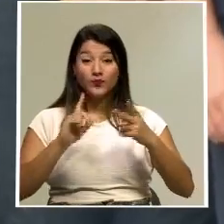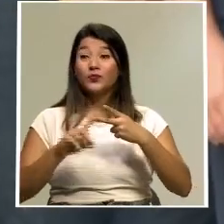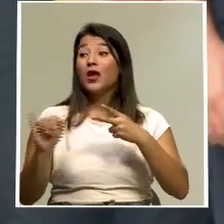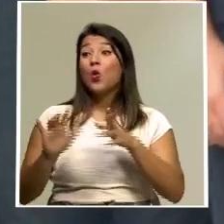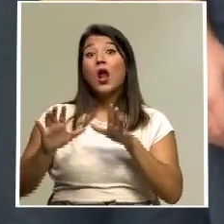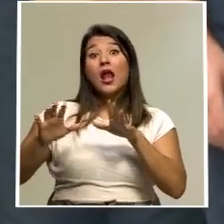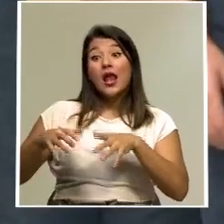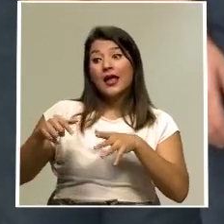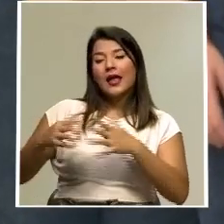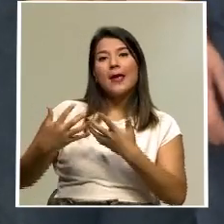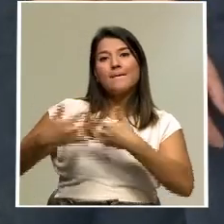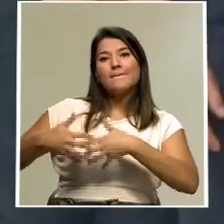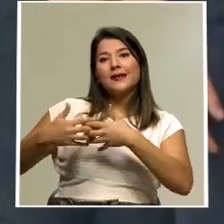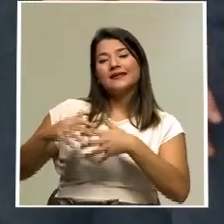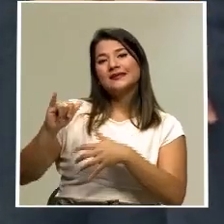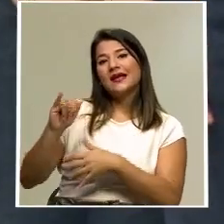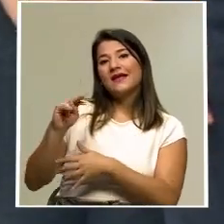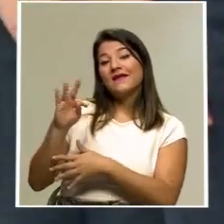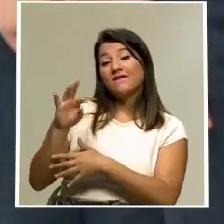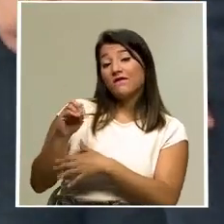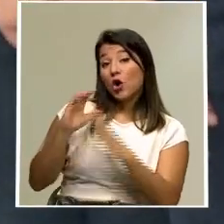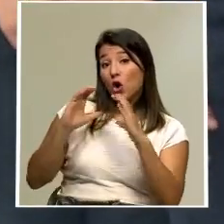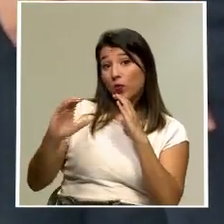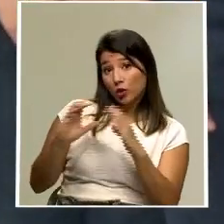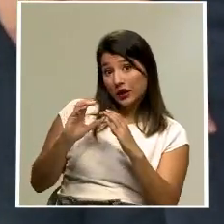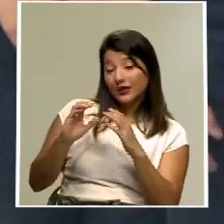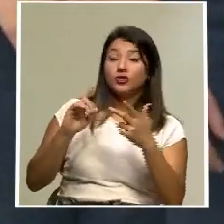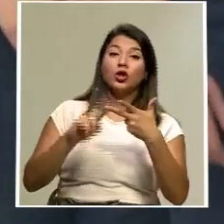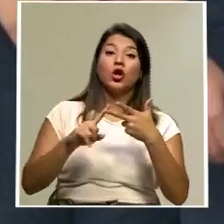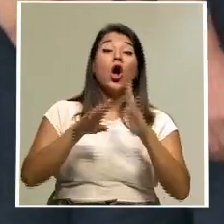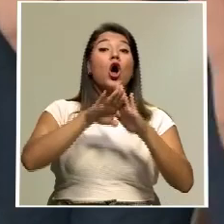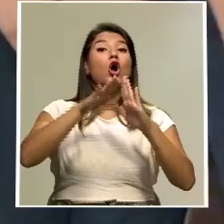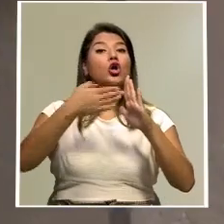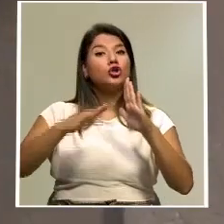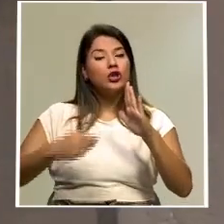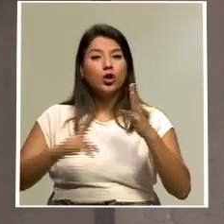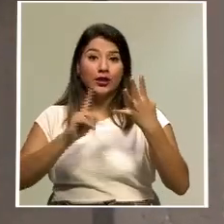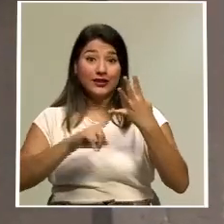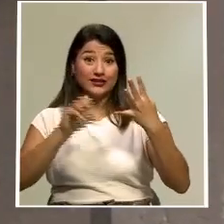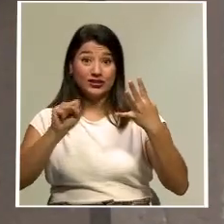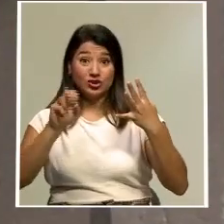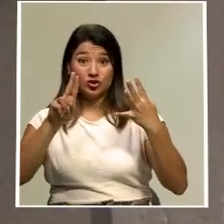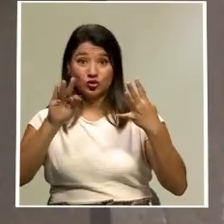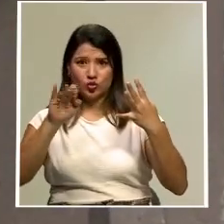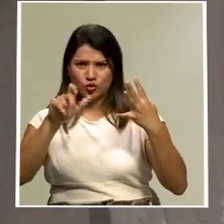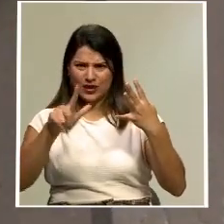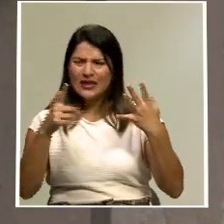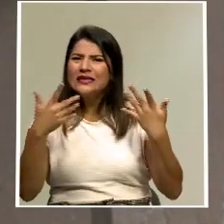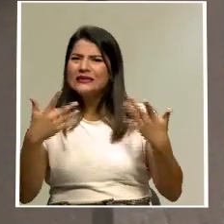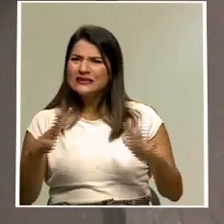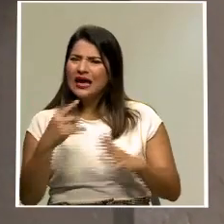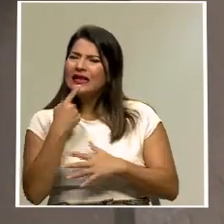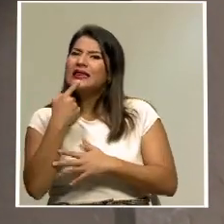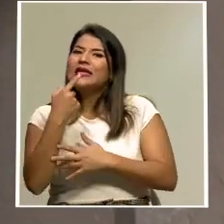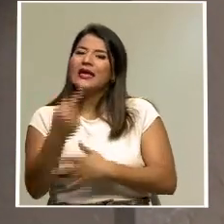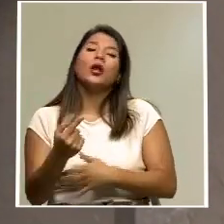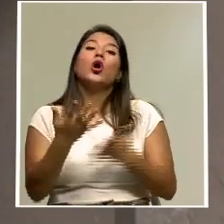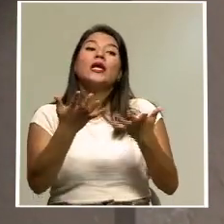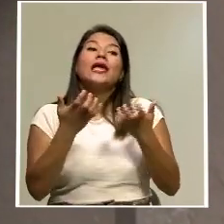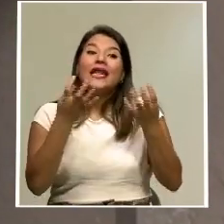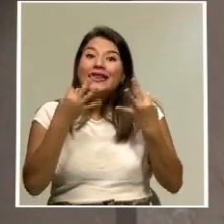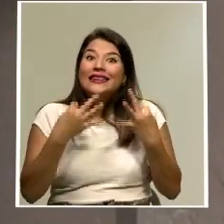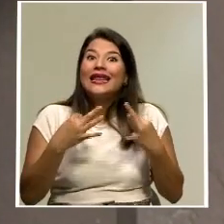Cámara de Infocomunicaciones, la Contraloría General de la República y la misma SUTEL, han señalado que se trataría